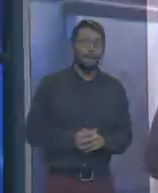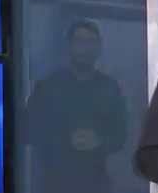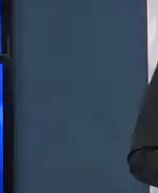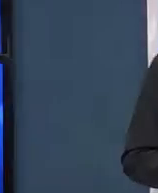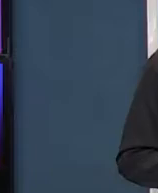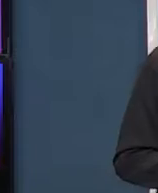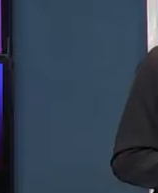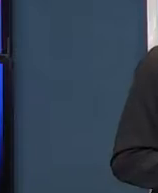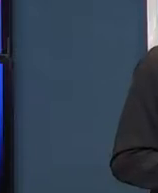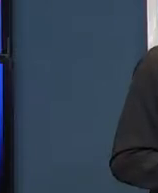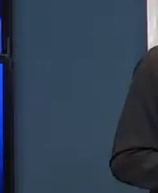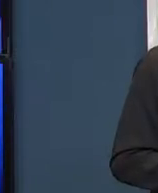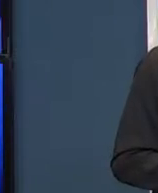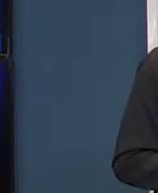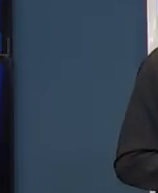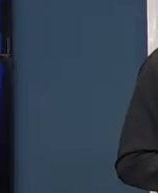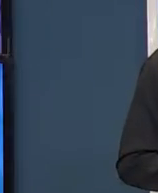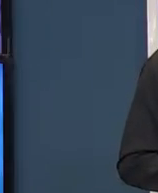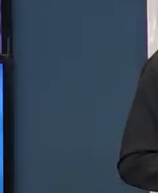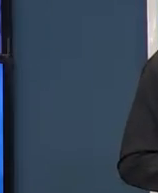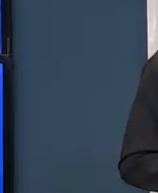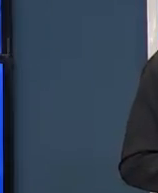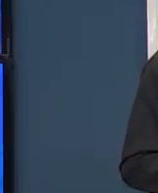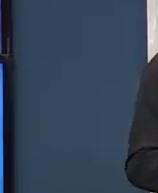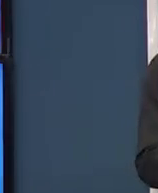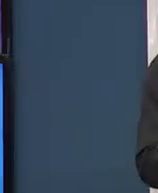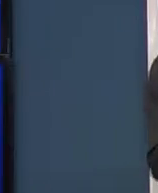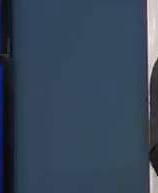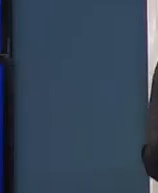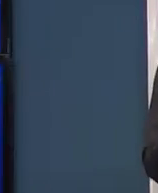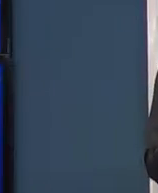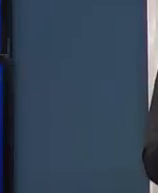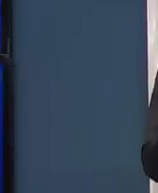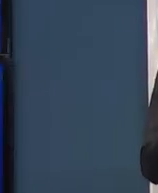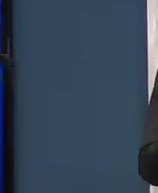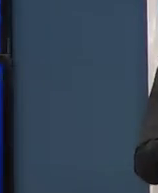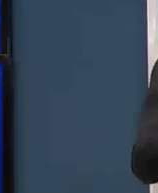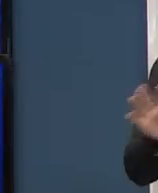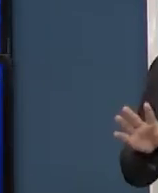Buenas noches. Paro y movilización, lo decían entonces, mañana se mantiene, van a dialogar, en principio no estarían de acuerdo.